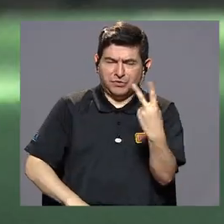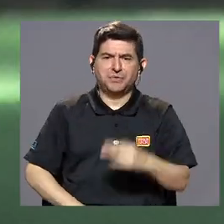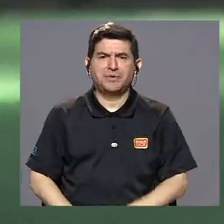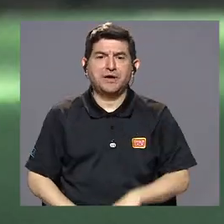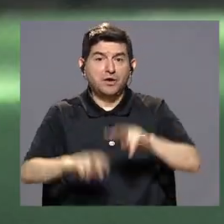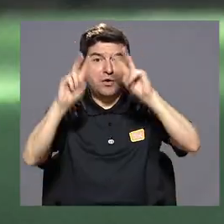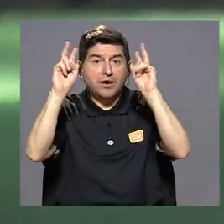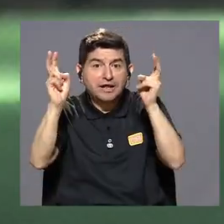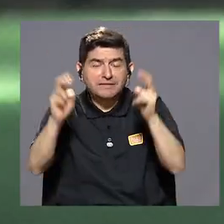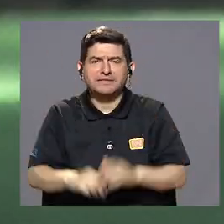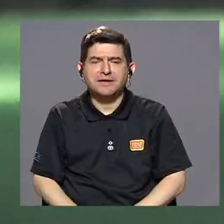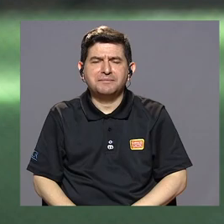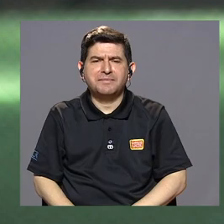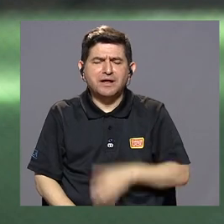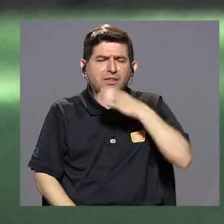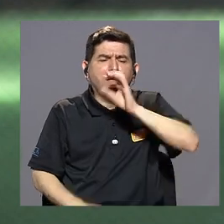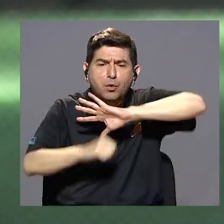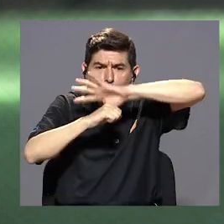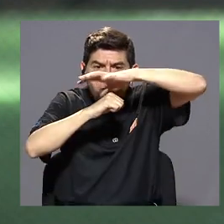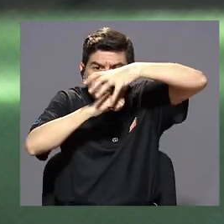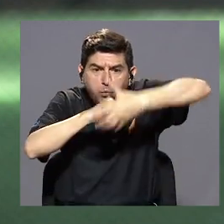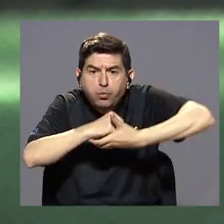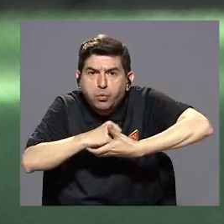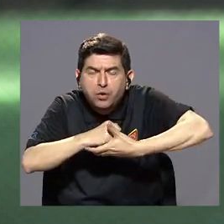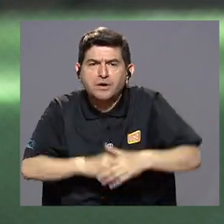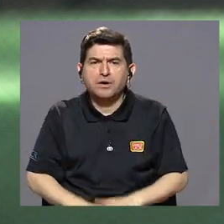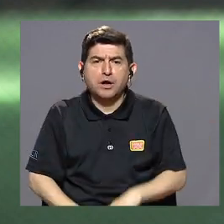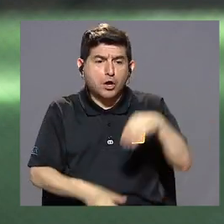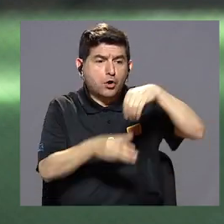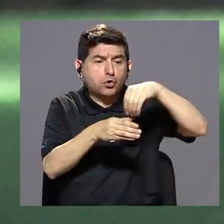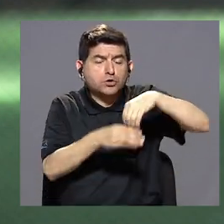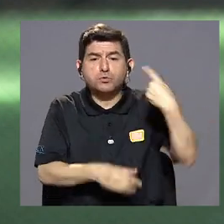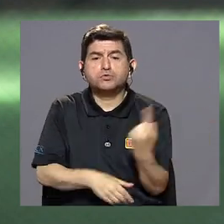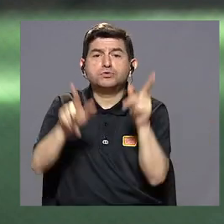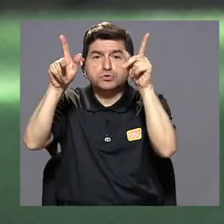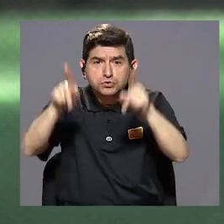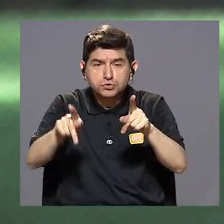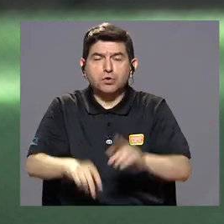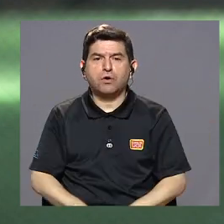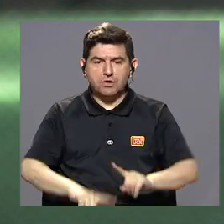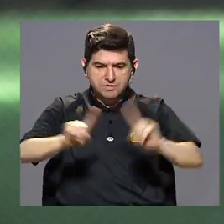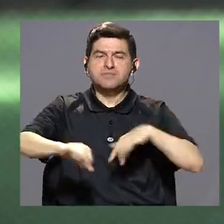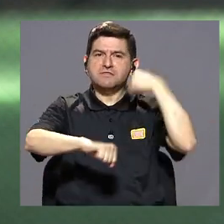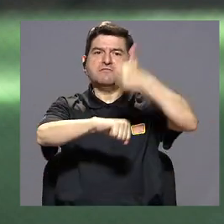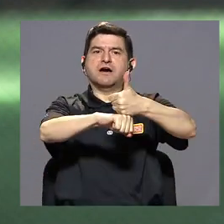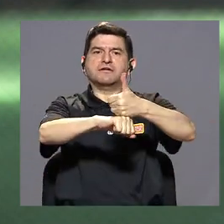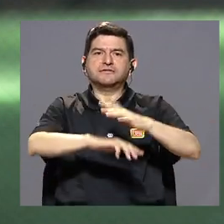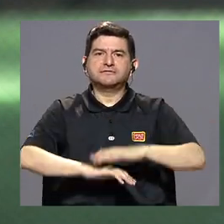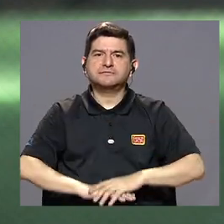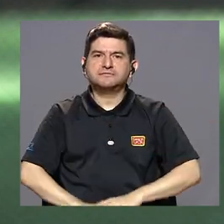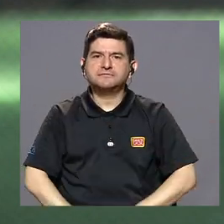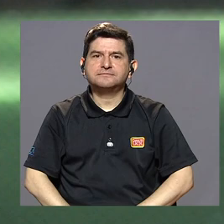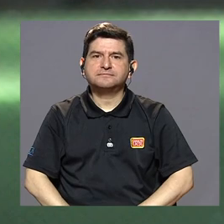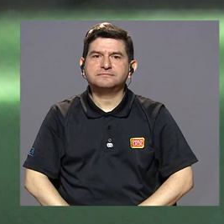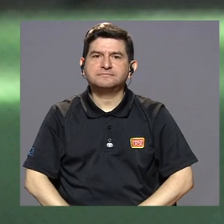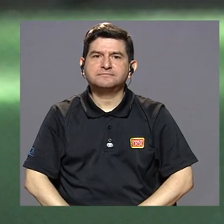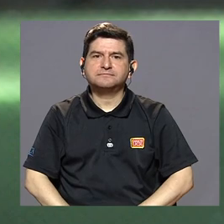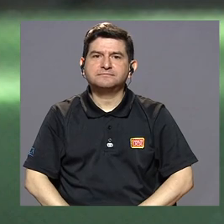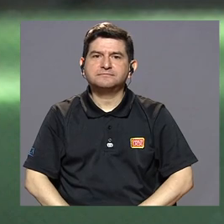yo veo, por ejemplo, todo el tema del calentamiento global, que solamente el aporte de cada uno va a hacer la diferencia.